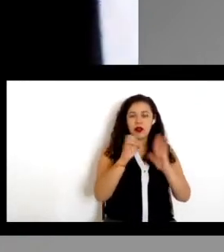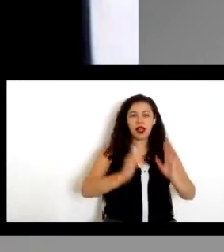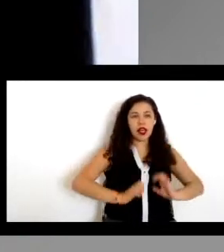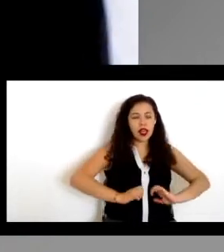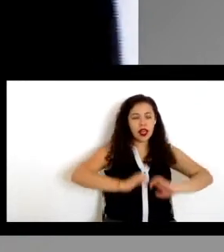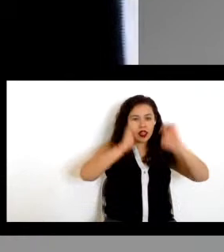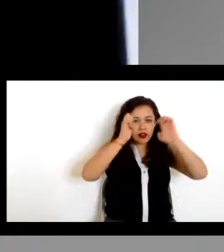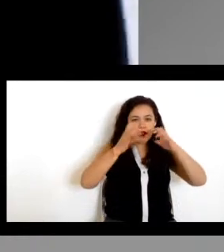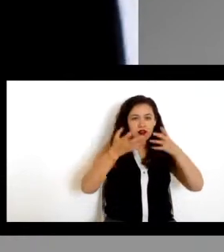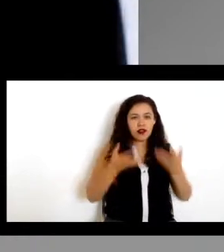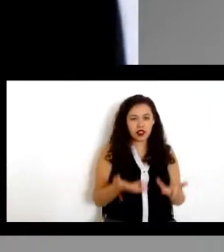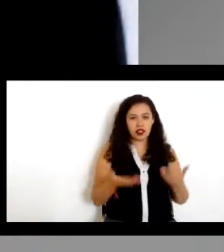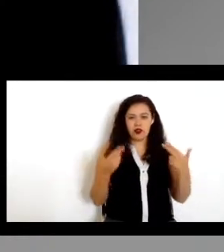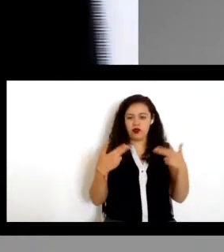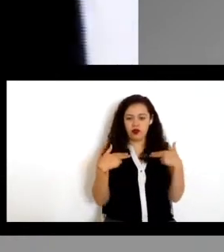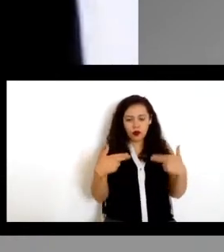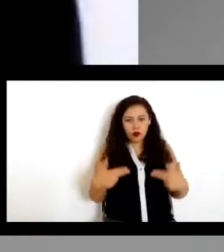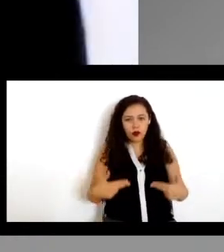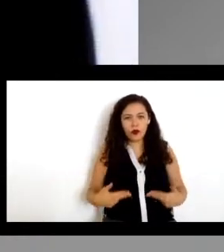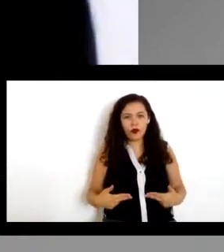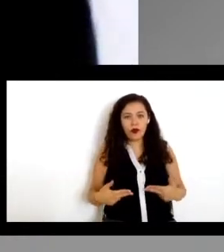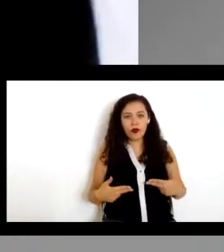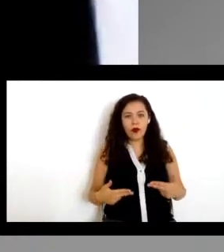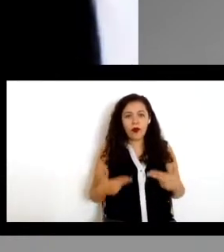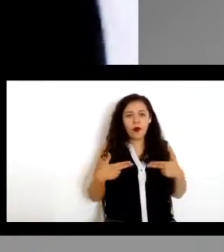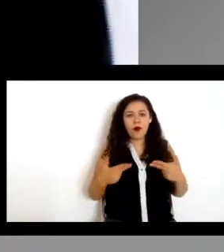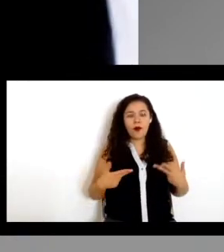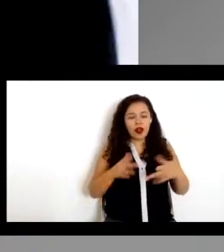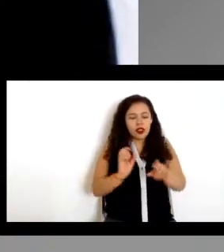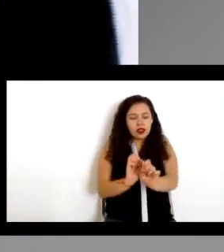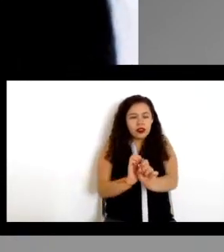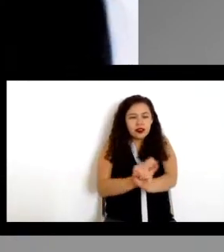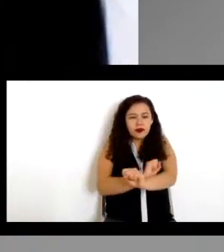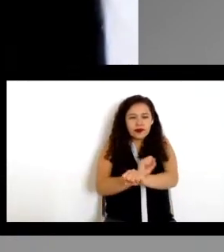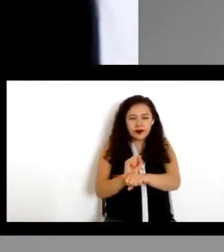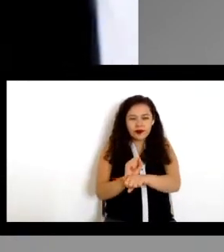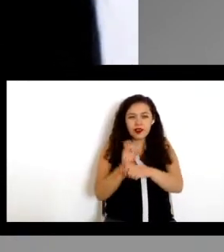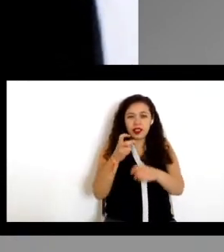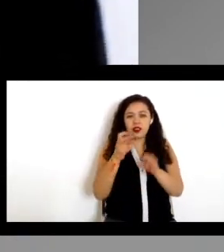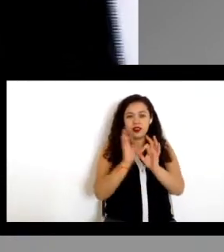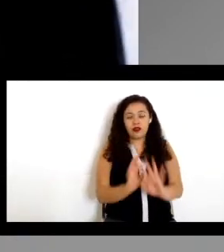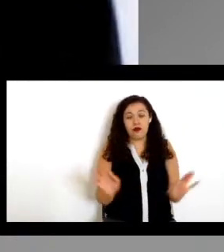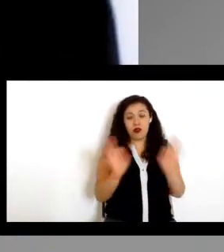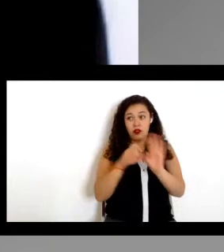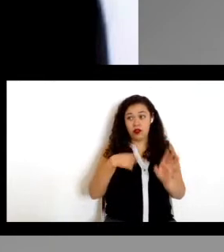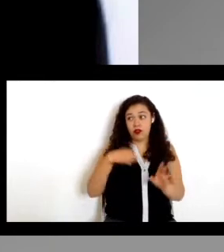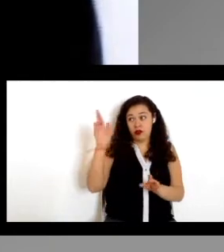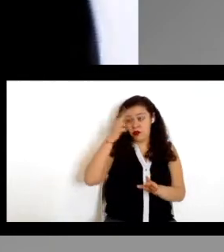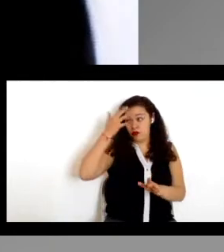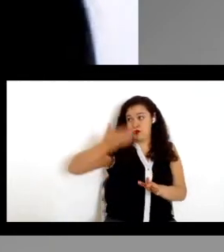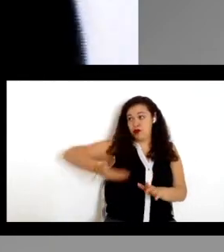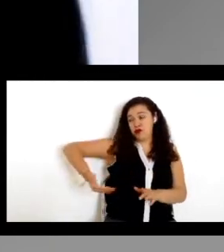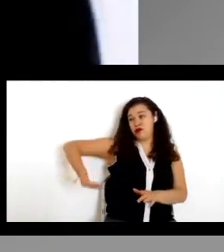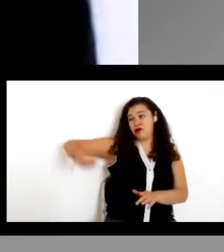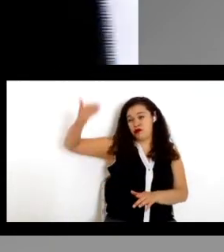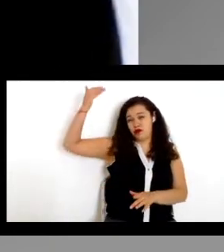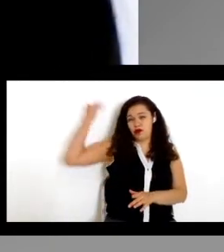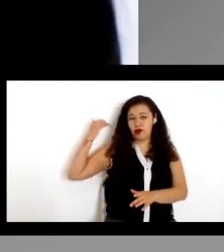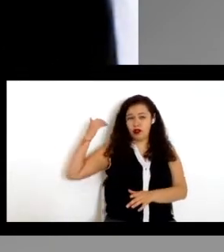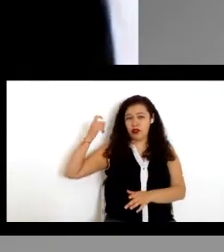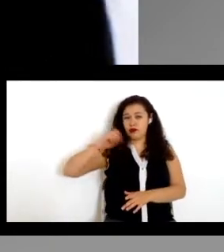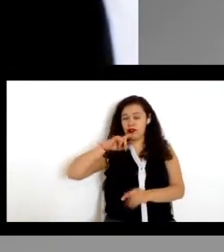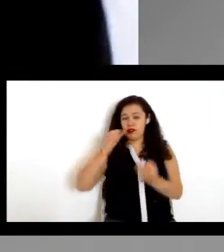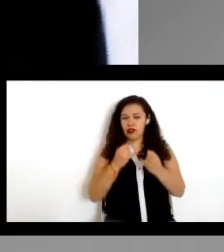parte humana, que es algo sumamente importante. Yo recuerdo que en ese tiempo, pues para mí también, al vivir algo